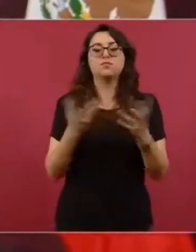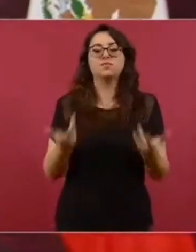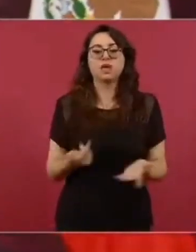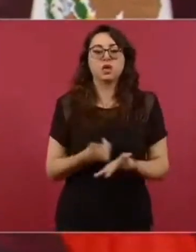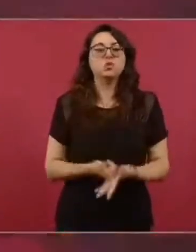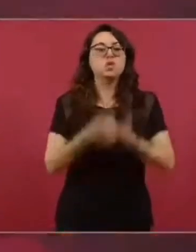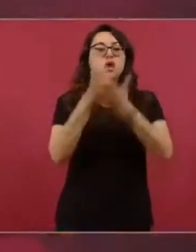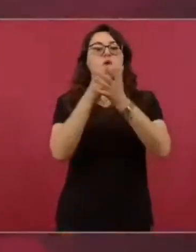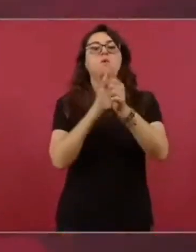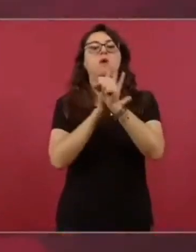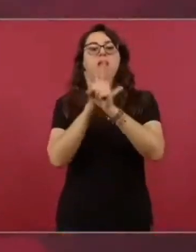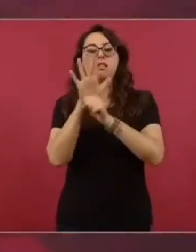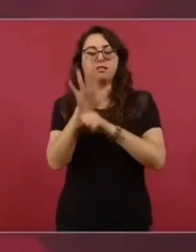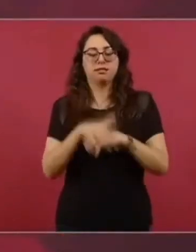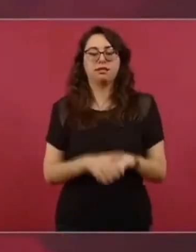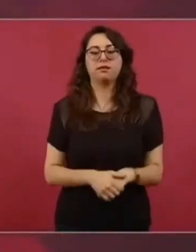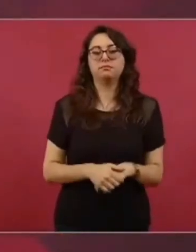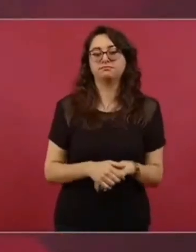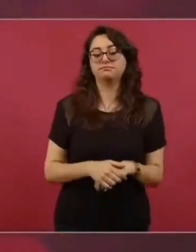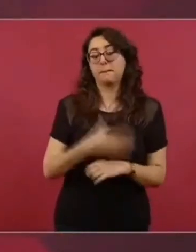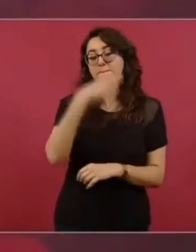transgénico